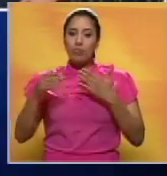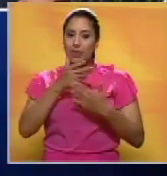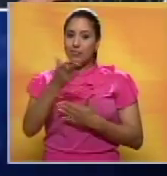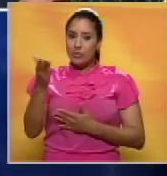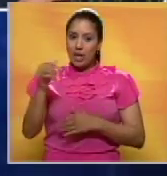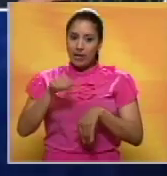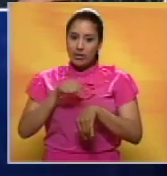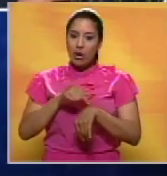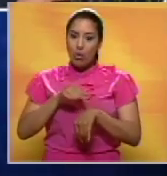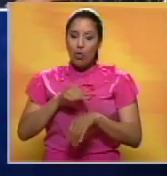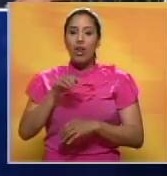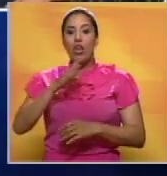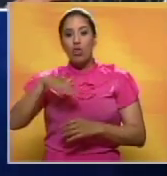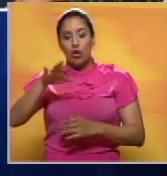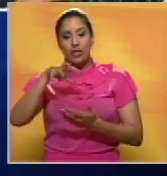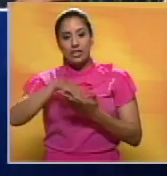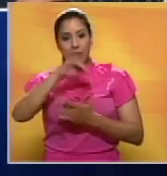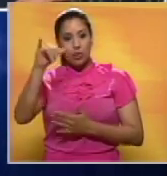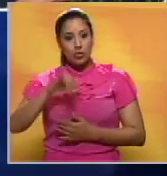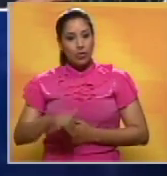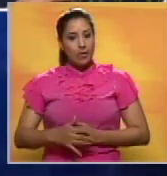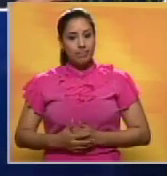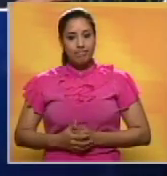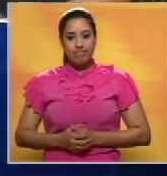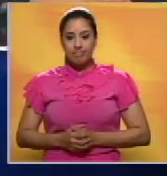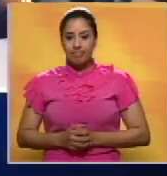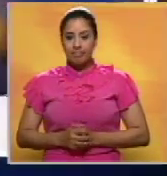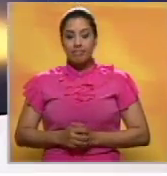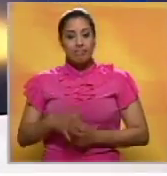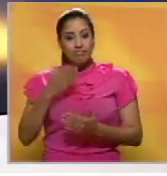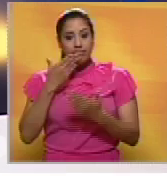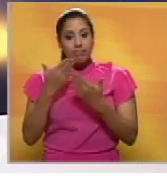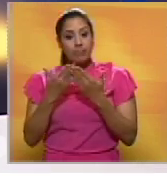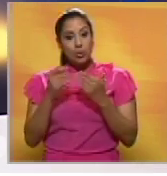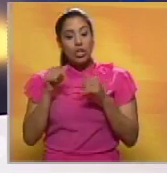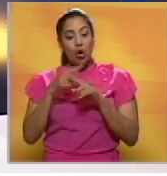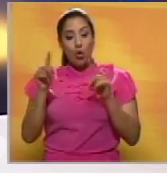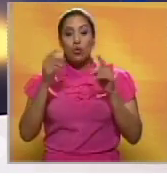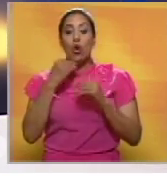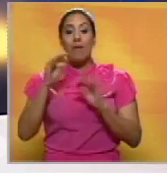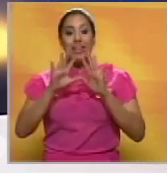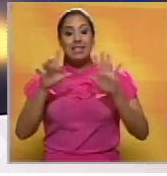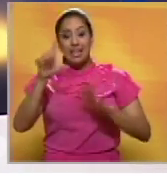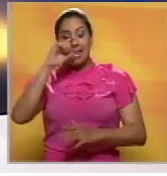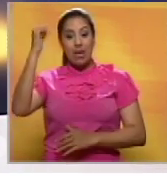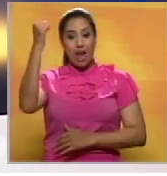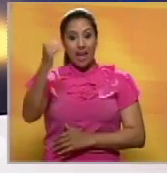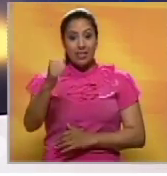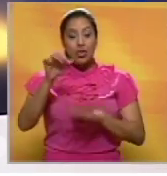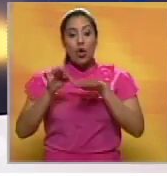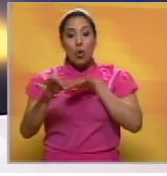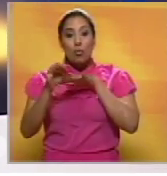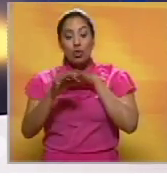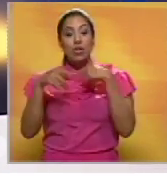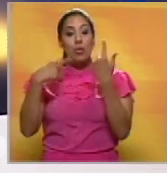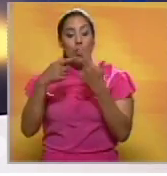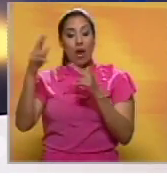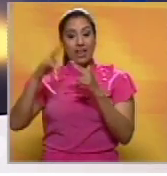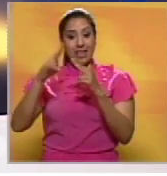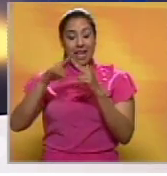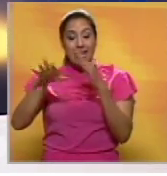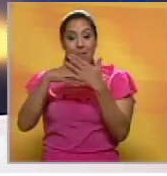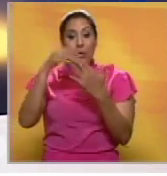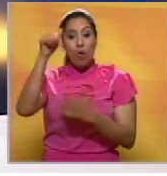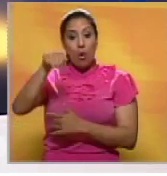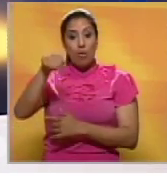con ustedes a esta hora desde el estado Zulia. Muchísimas gracias. Un joven de 17 años fue asesinado en el municipio Córdoba de Táchira en